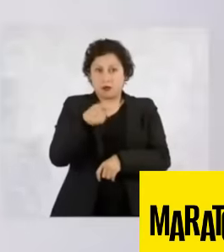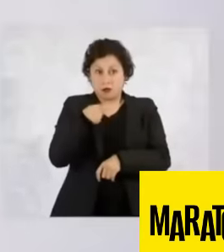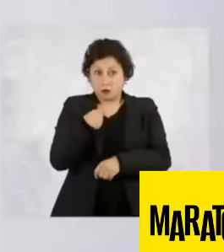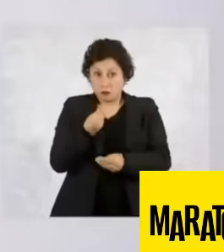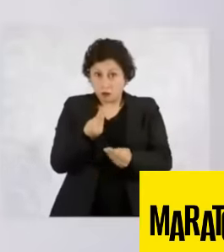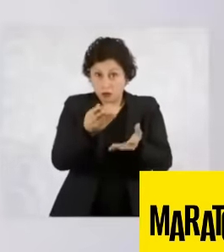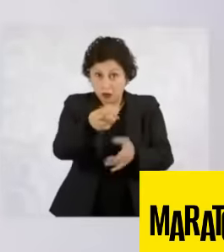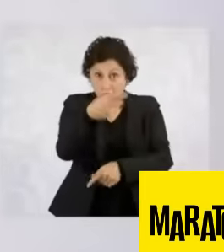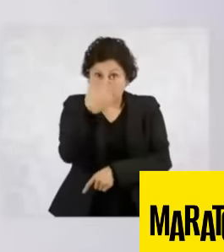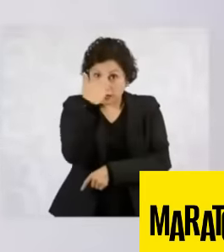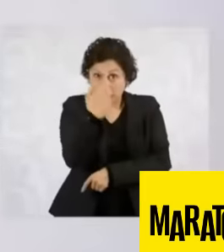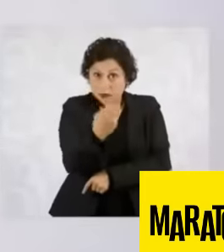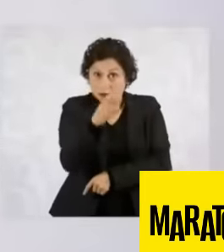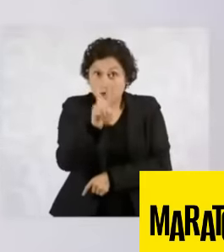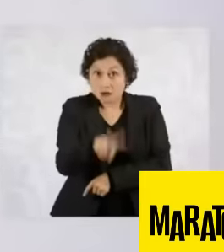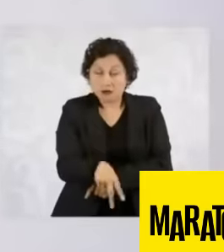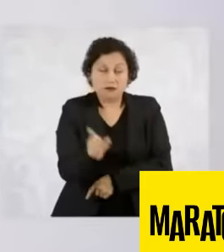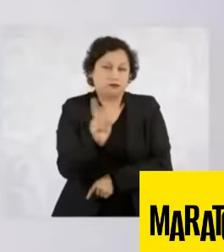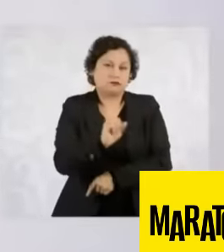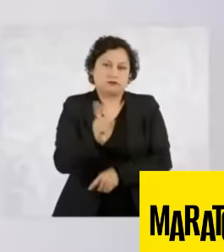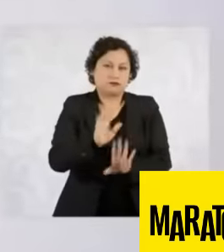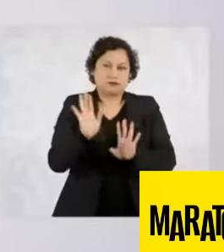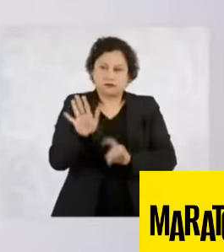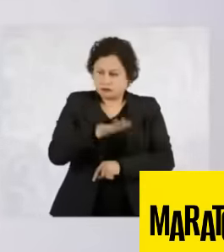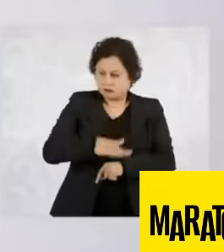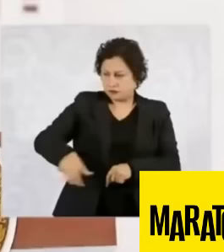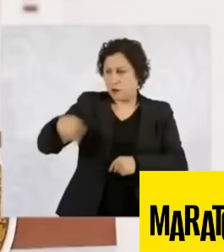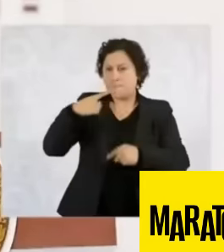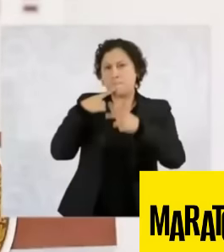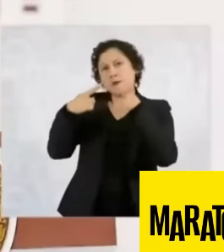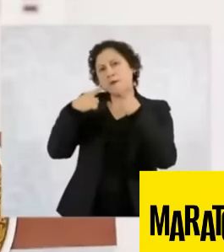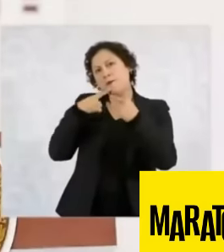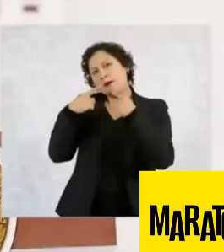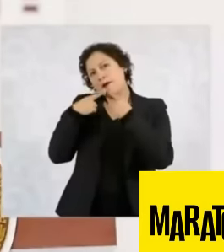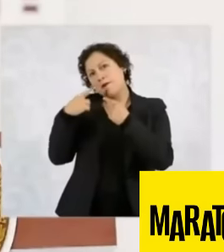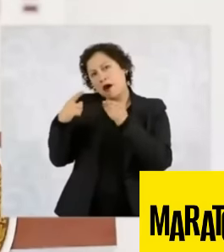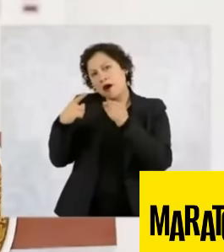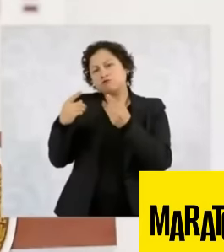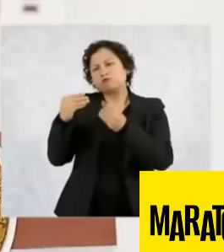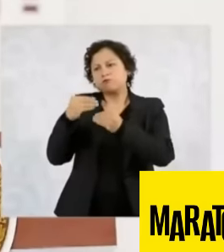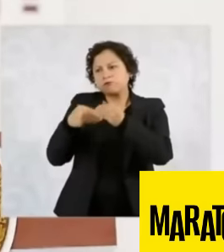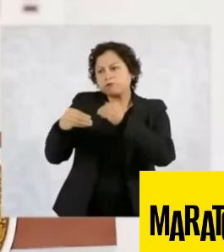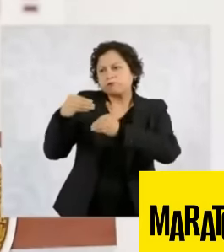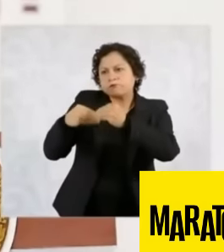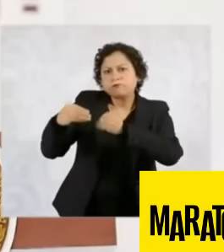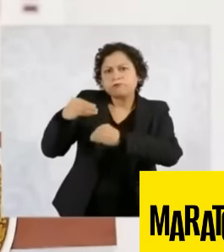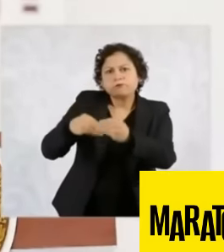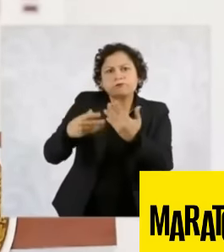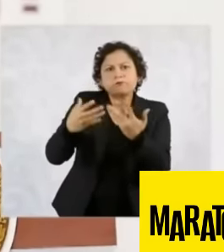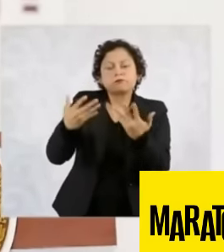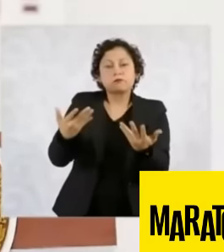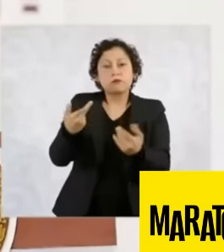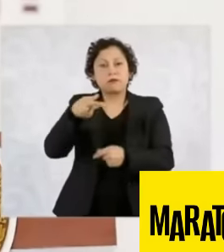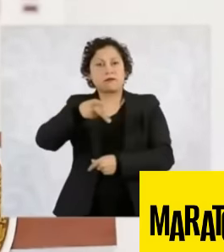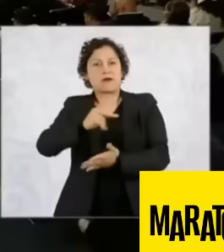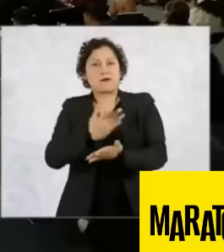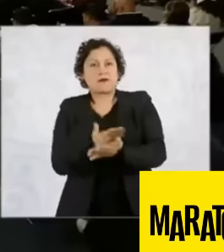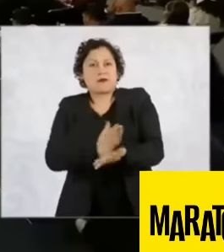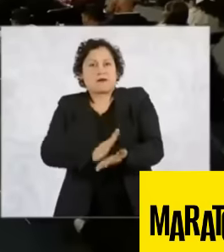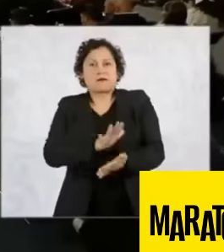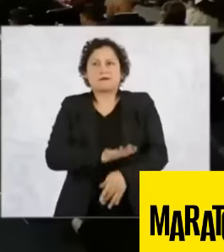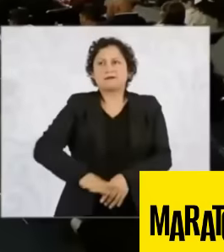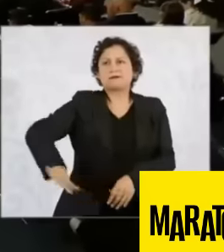debate público Pero además el pueblo de México tomó una